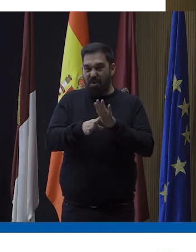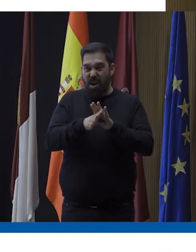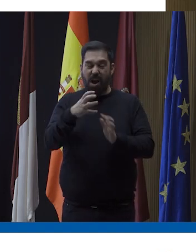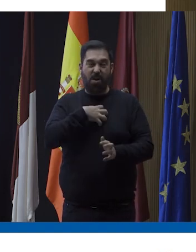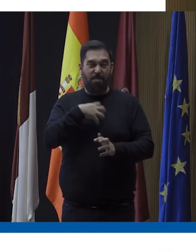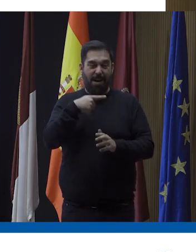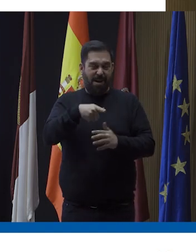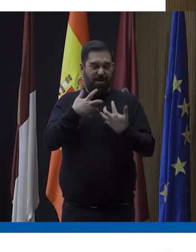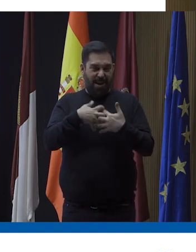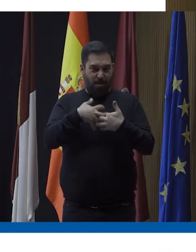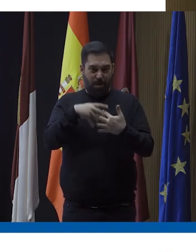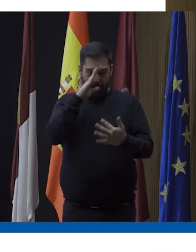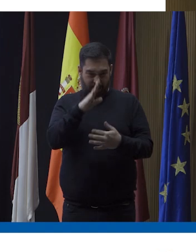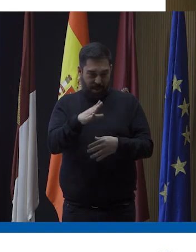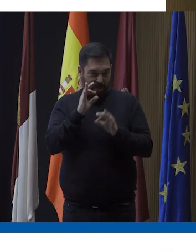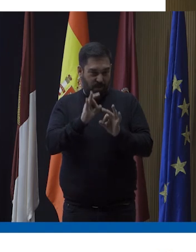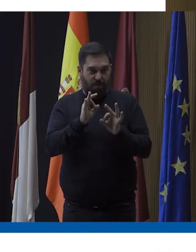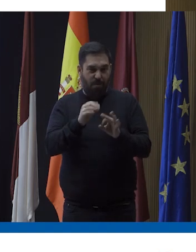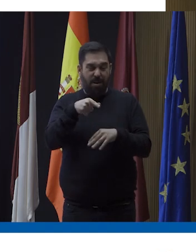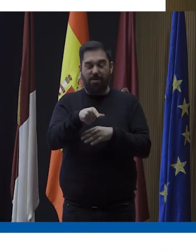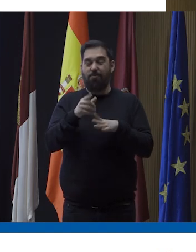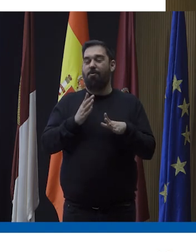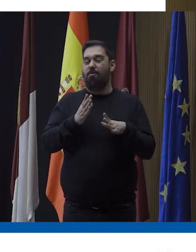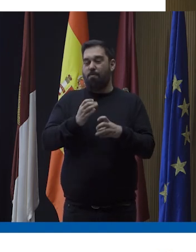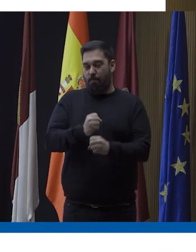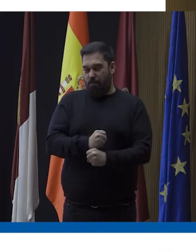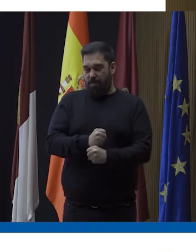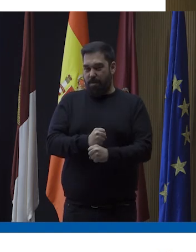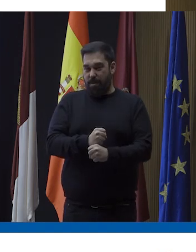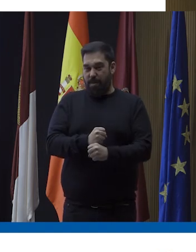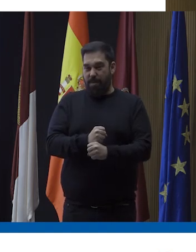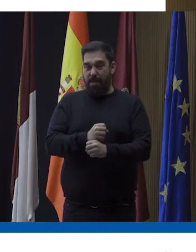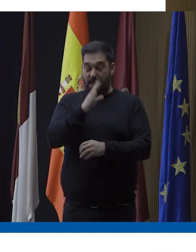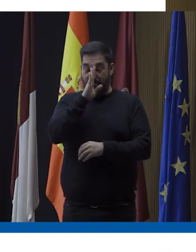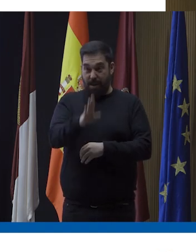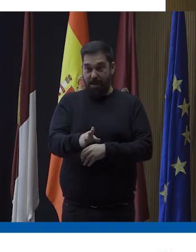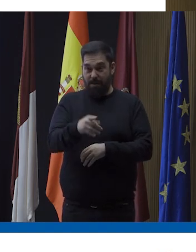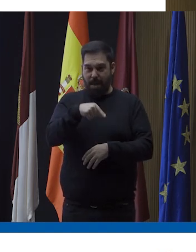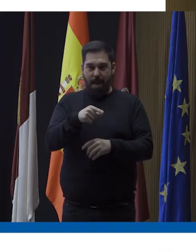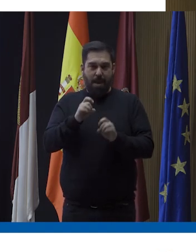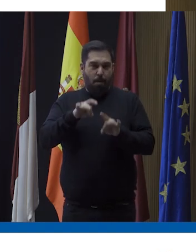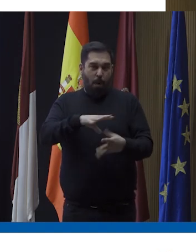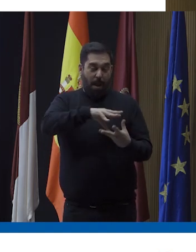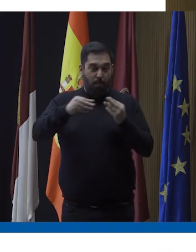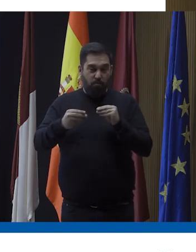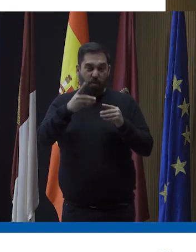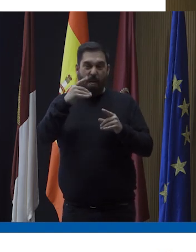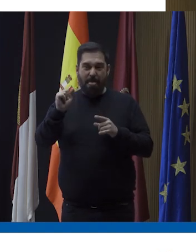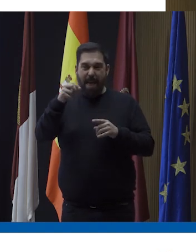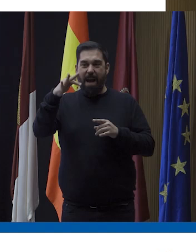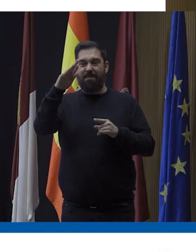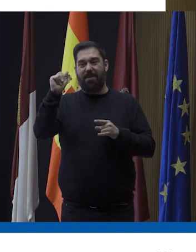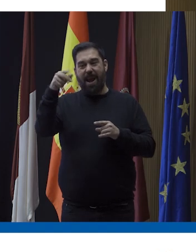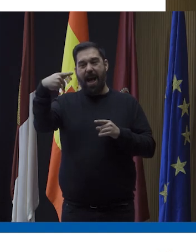es automático, ¿vale? Esto se contrae de forma automática, igual que se contrae el diafragma, ¿vale? Entonces es